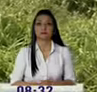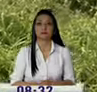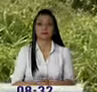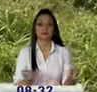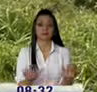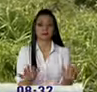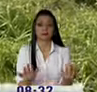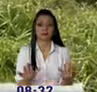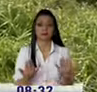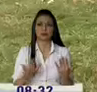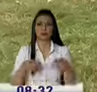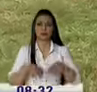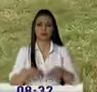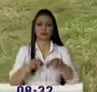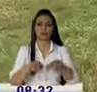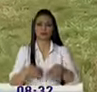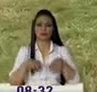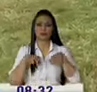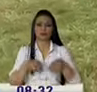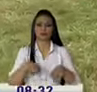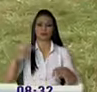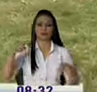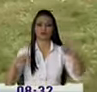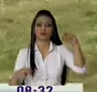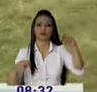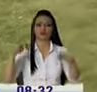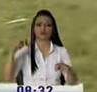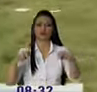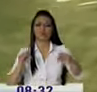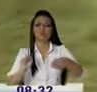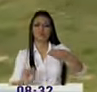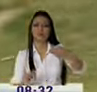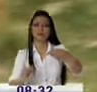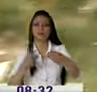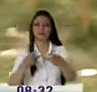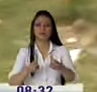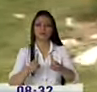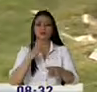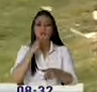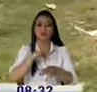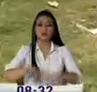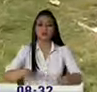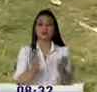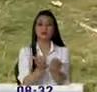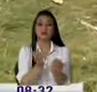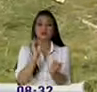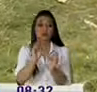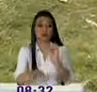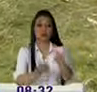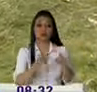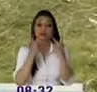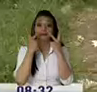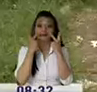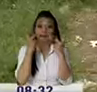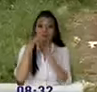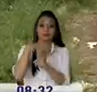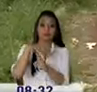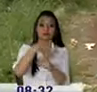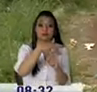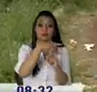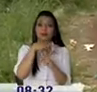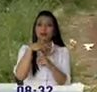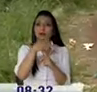crecidas, columpios rotos, sube y bajas torcidos y basura. Es lo único que se puede observar en el parque